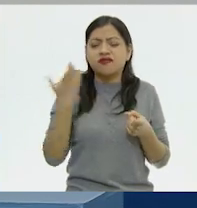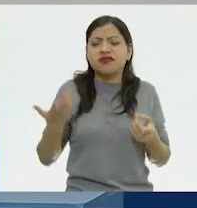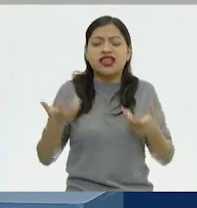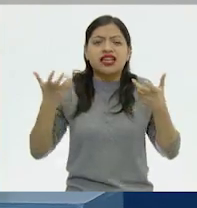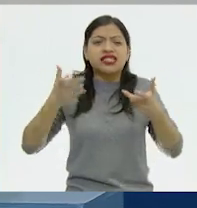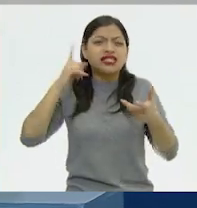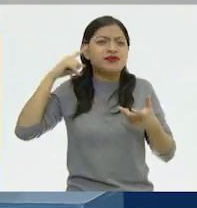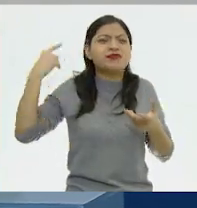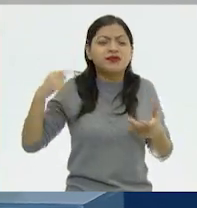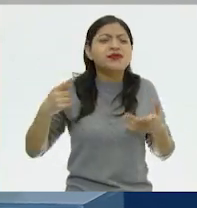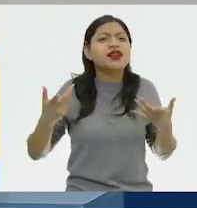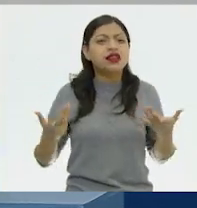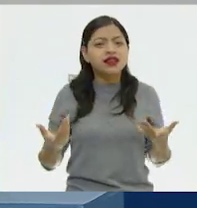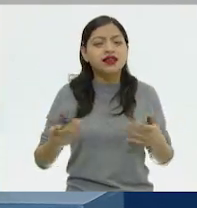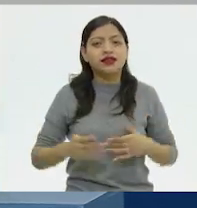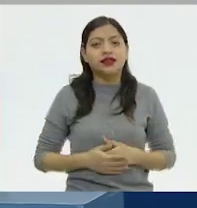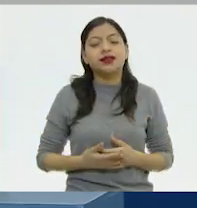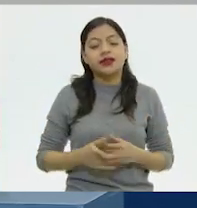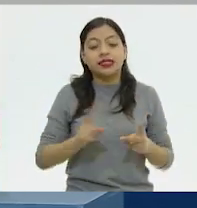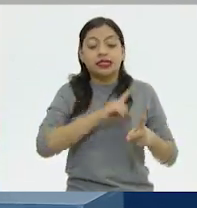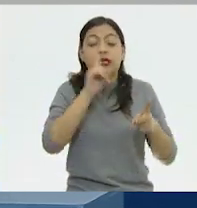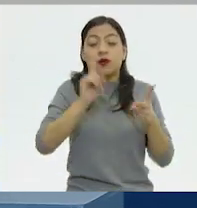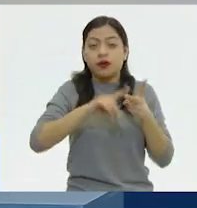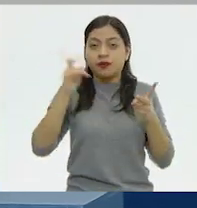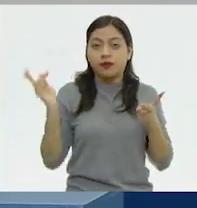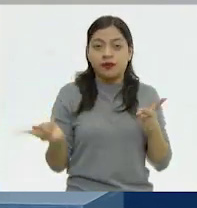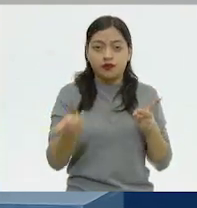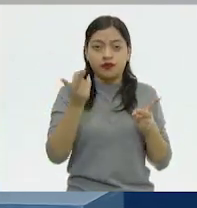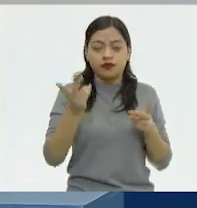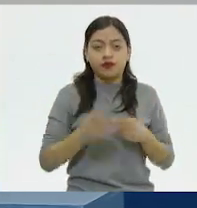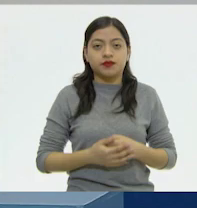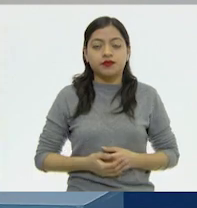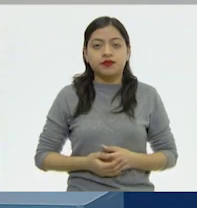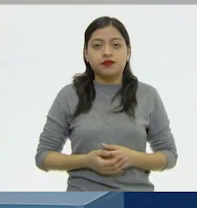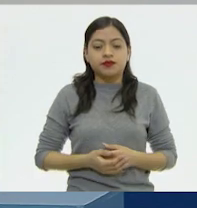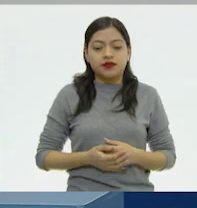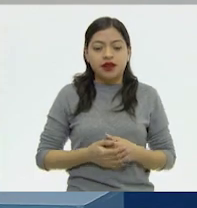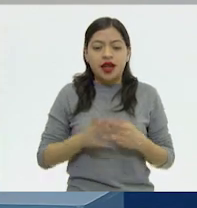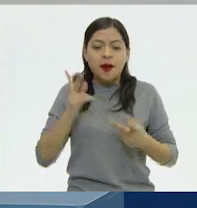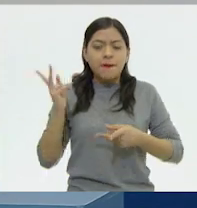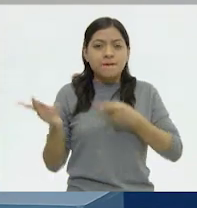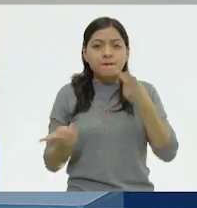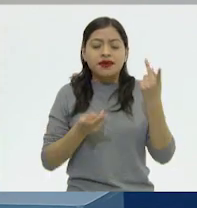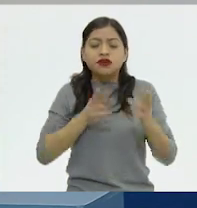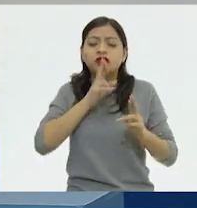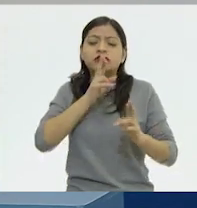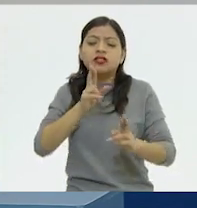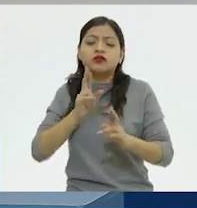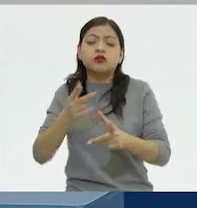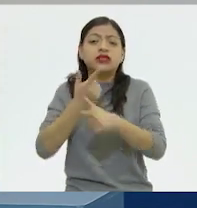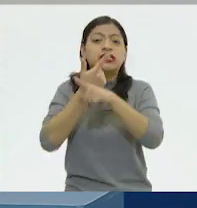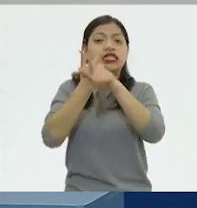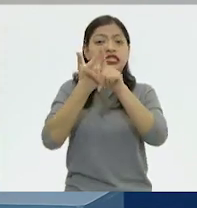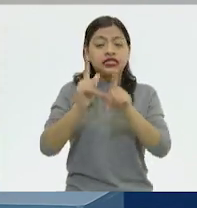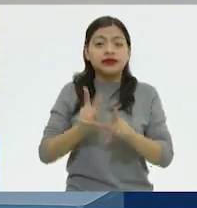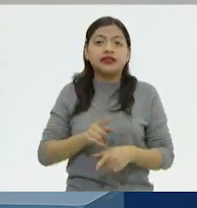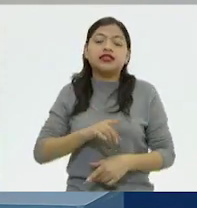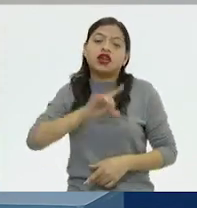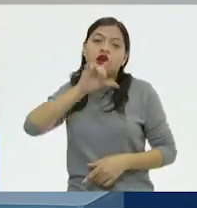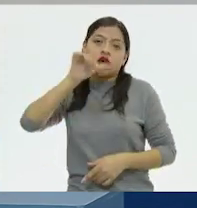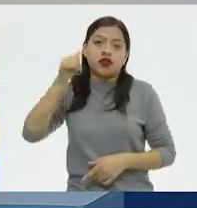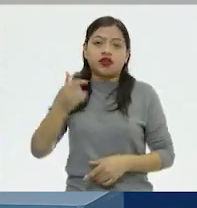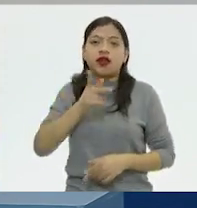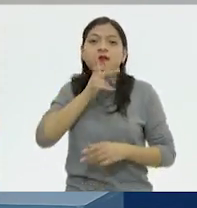largo de nuestras vidas? La segunda es: ¿qué son las preguntas abiertas y las preguntas cerradas?